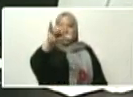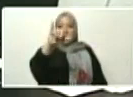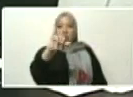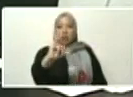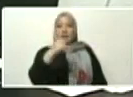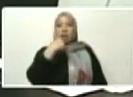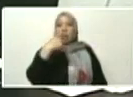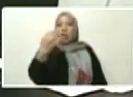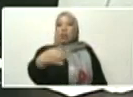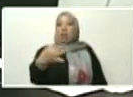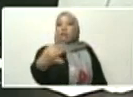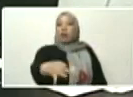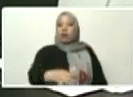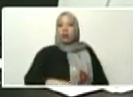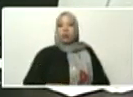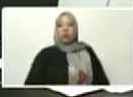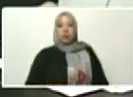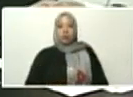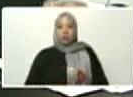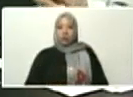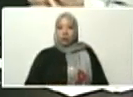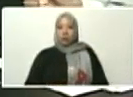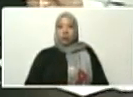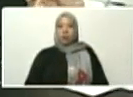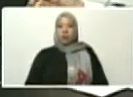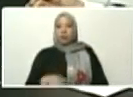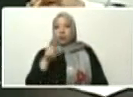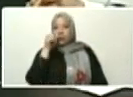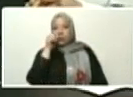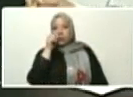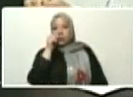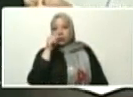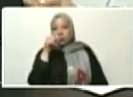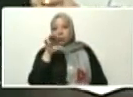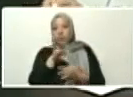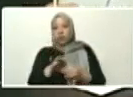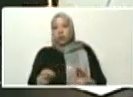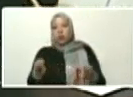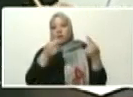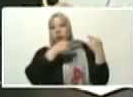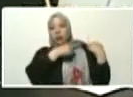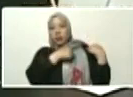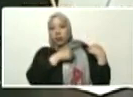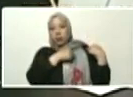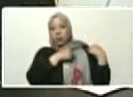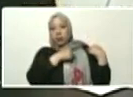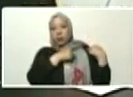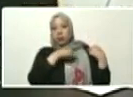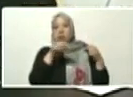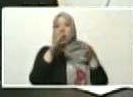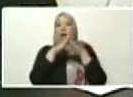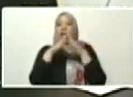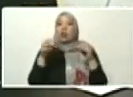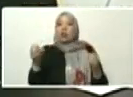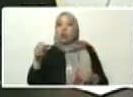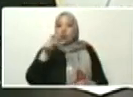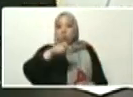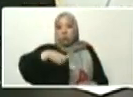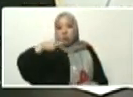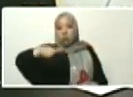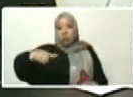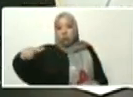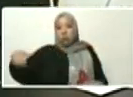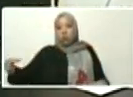De verdad, a Douglas Rico, su comisario general y director, a todo el personal de